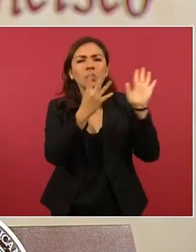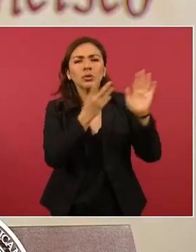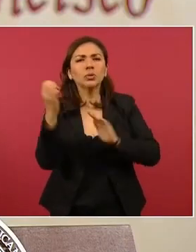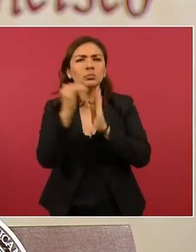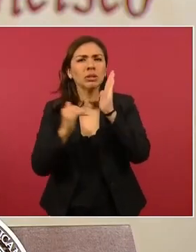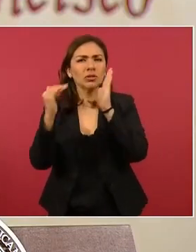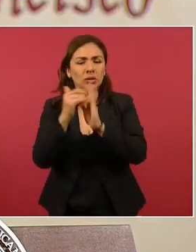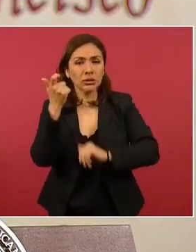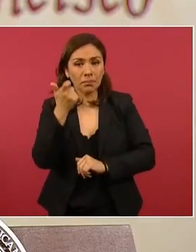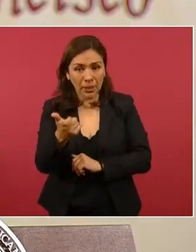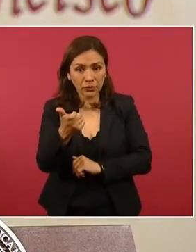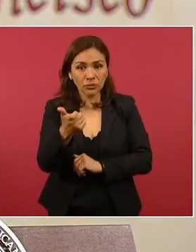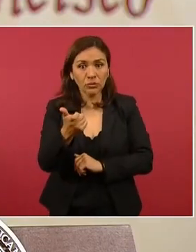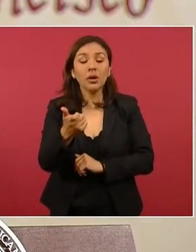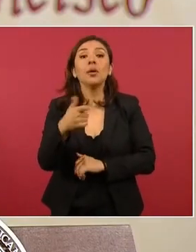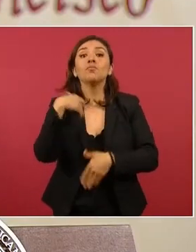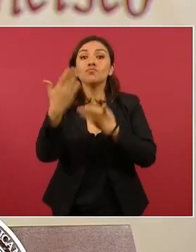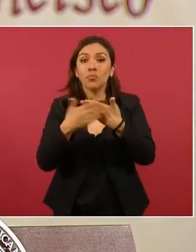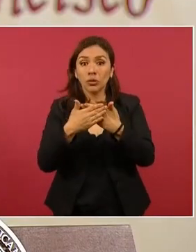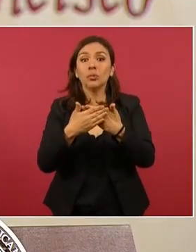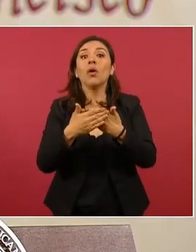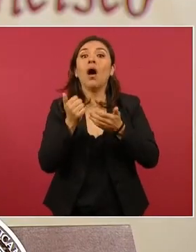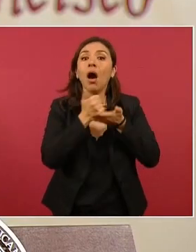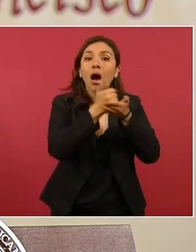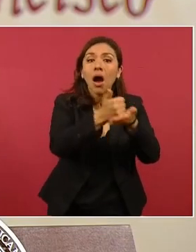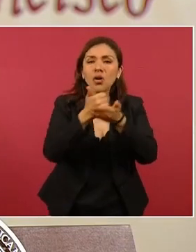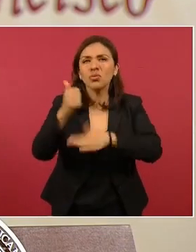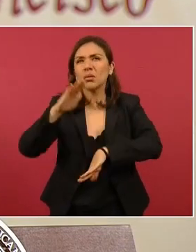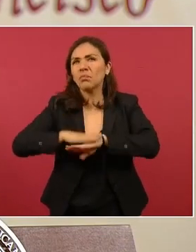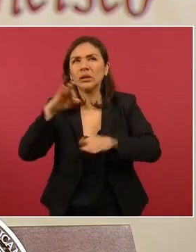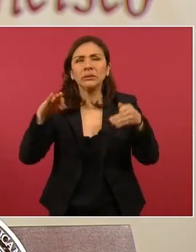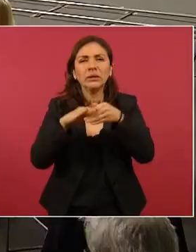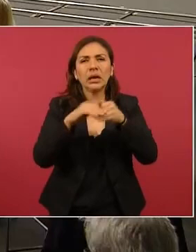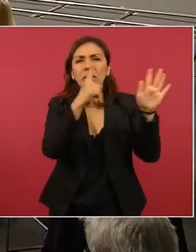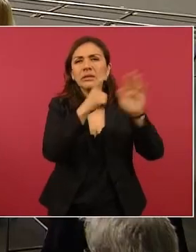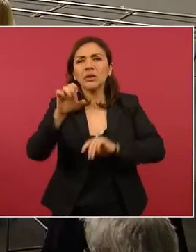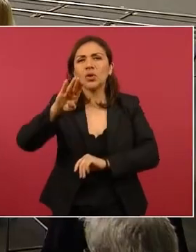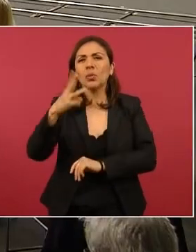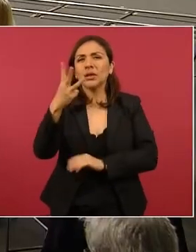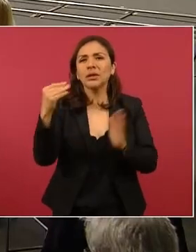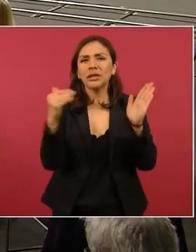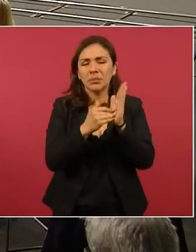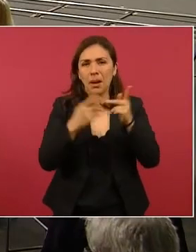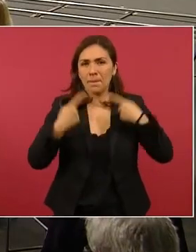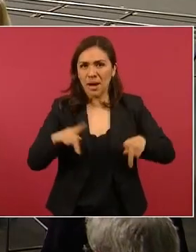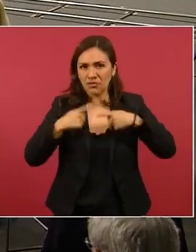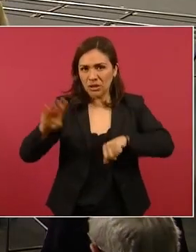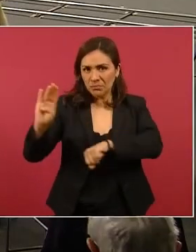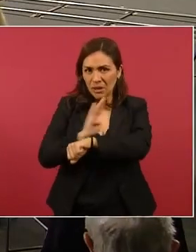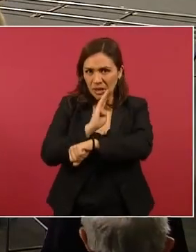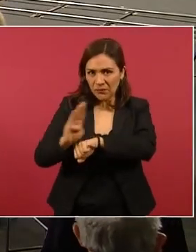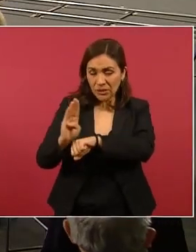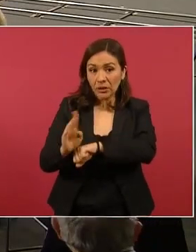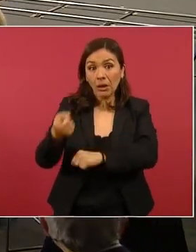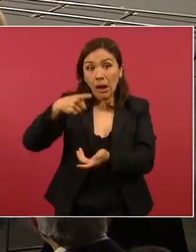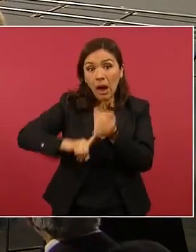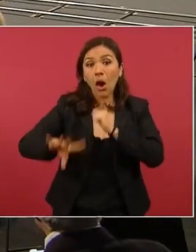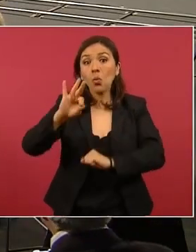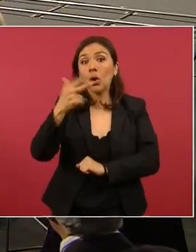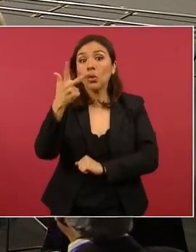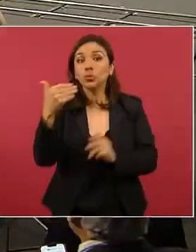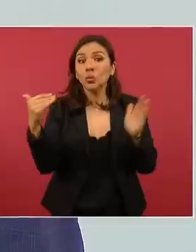pesos y les va a llegar a más de 193.000 beneficiarios, de los cuales